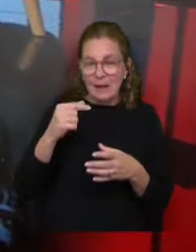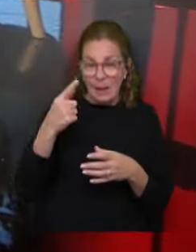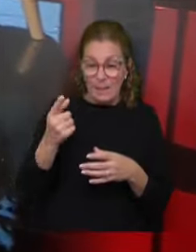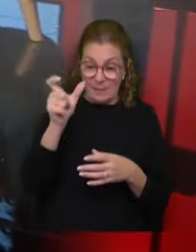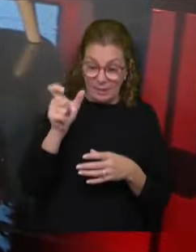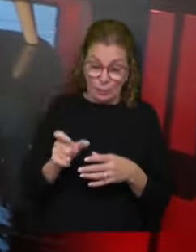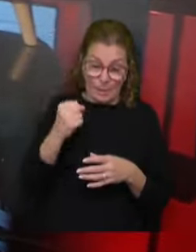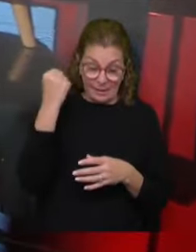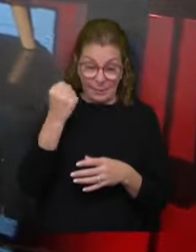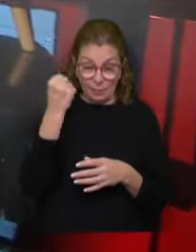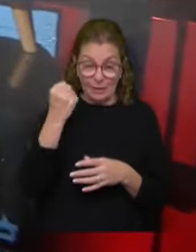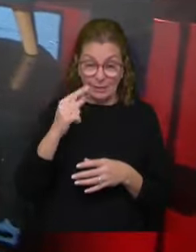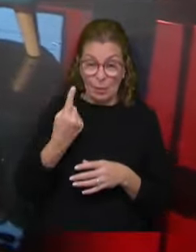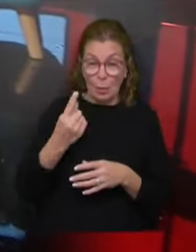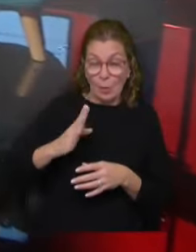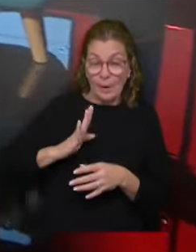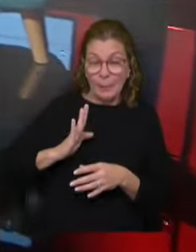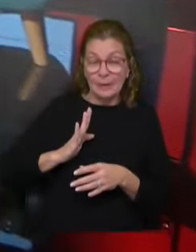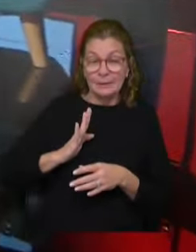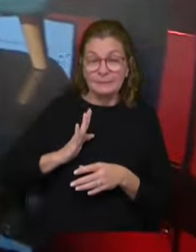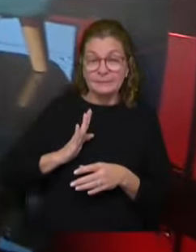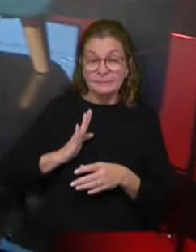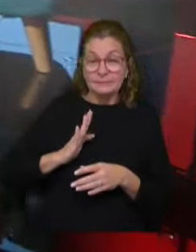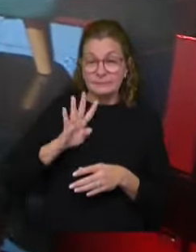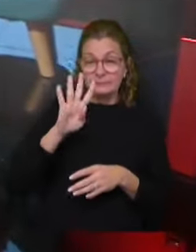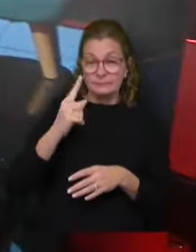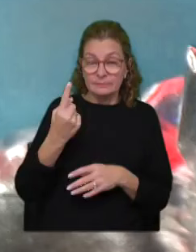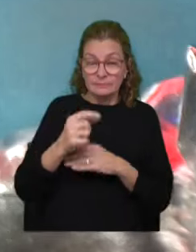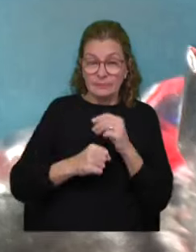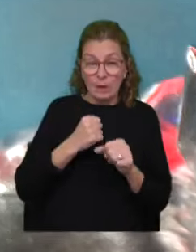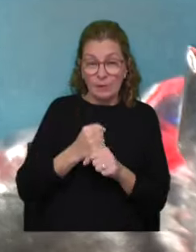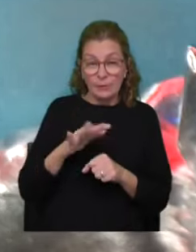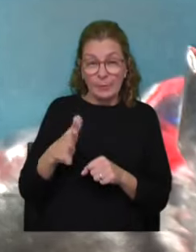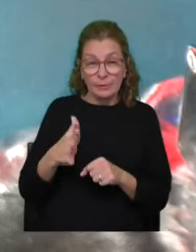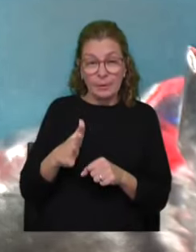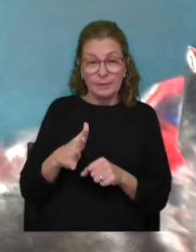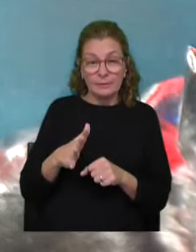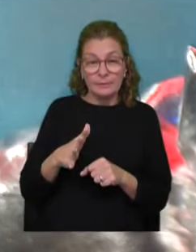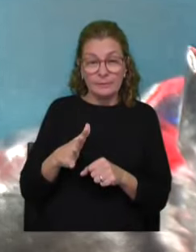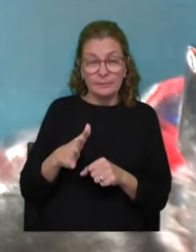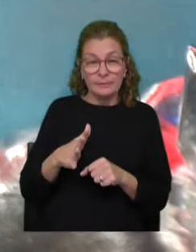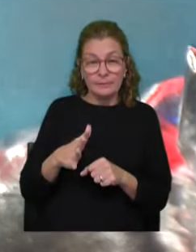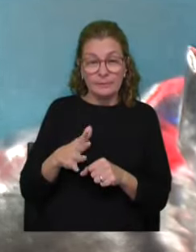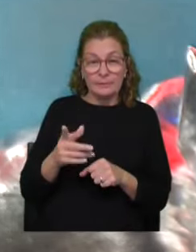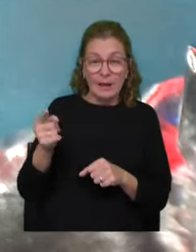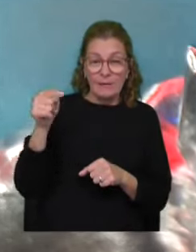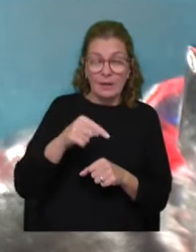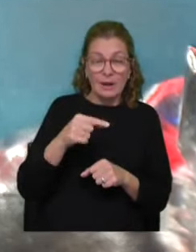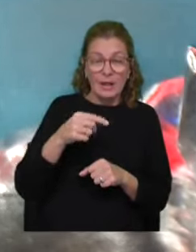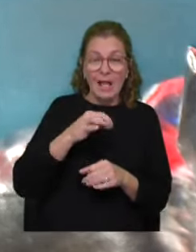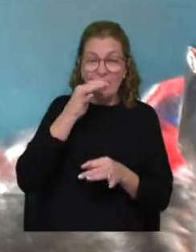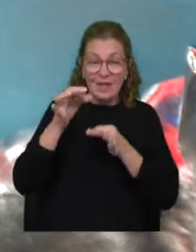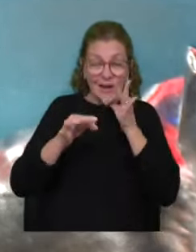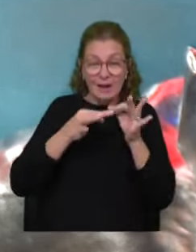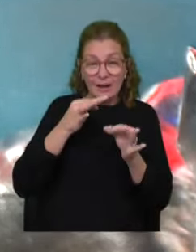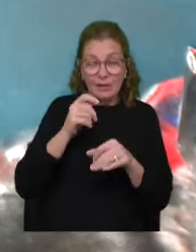protagonista, es una mujer de 41 años, por ahí, que la citan a declarar en un